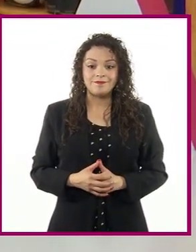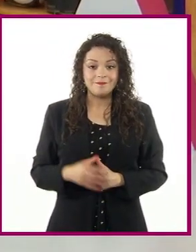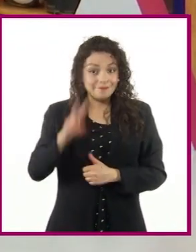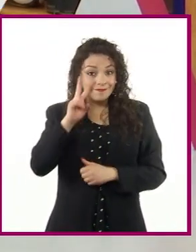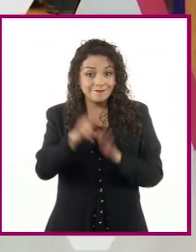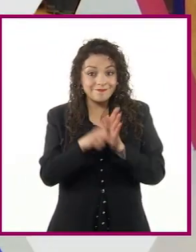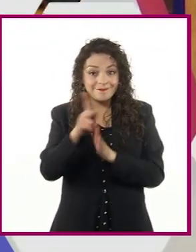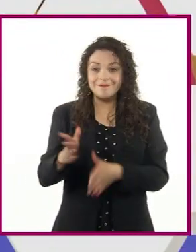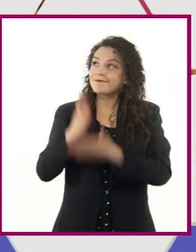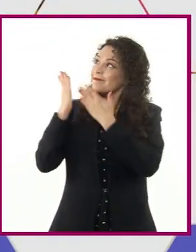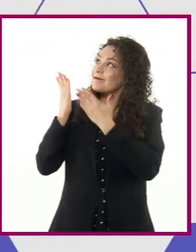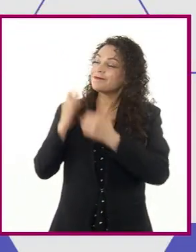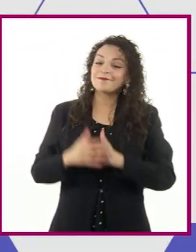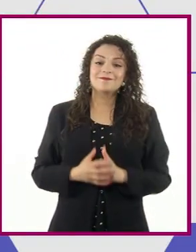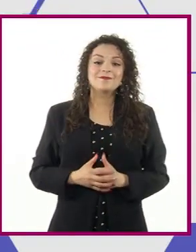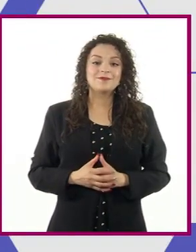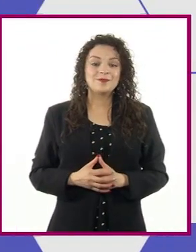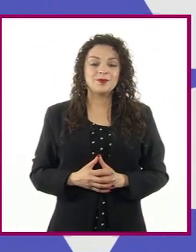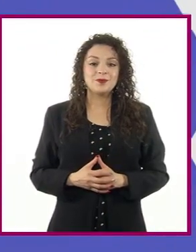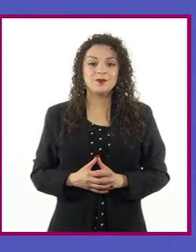video!